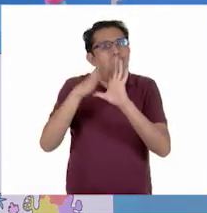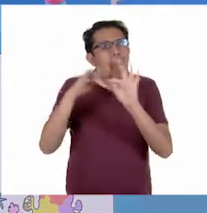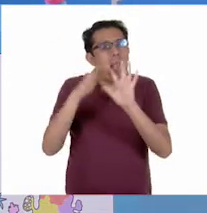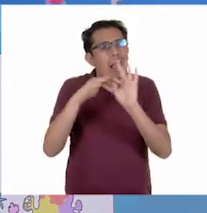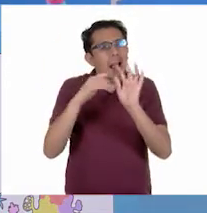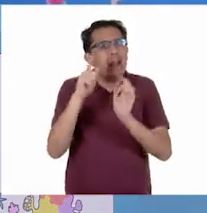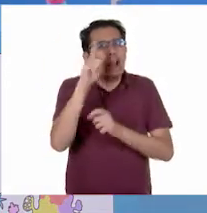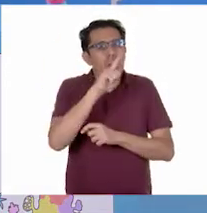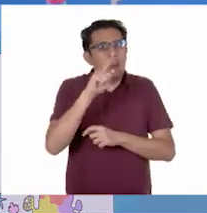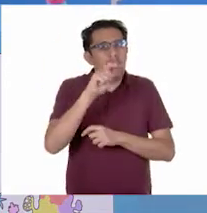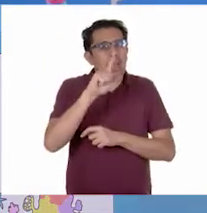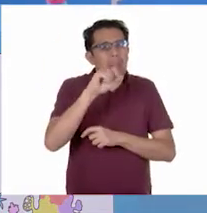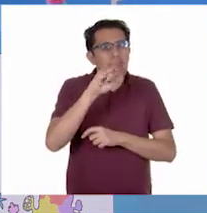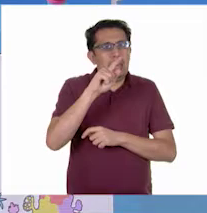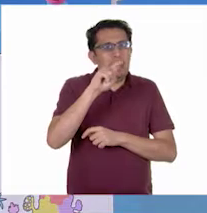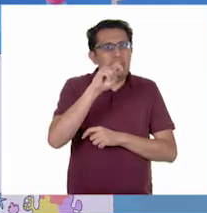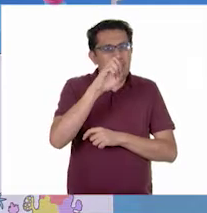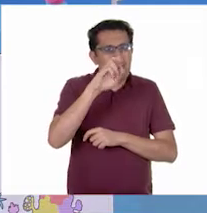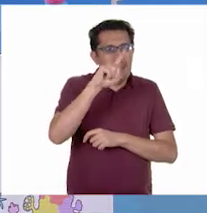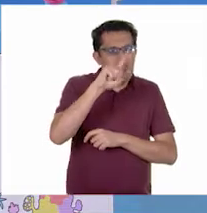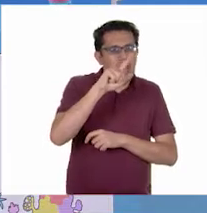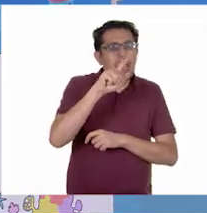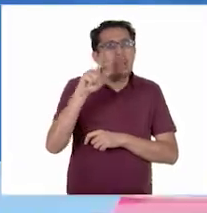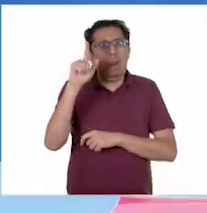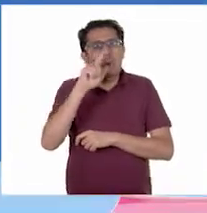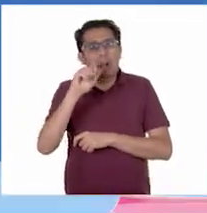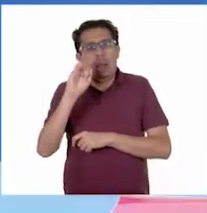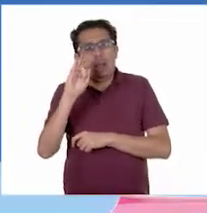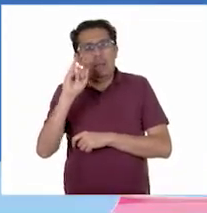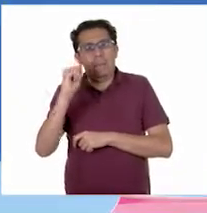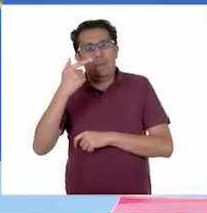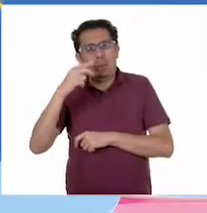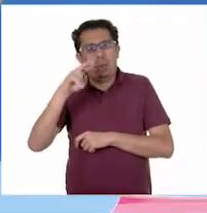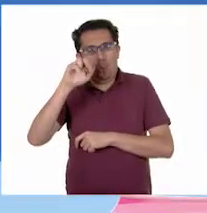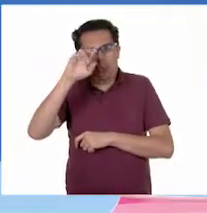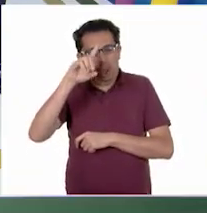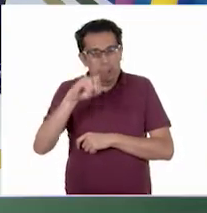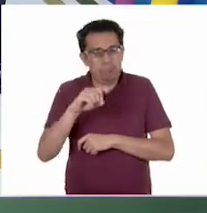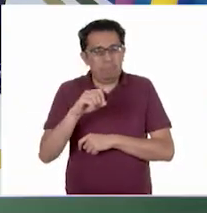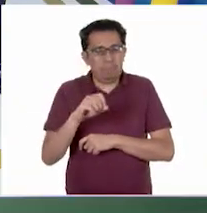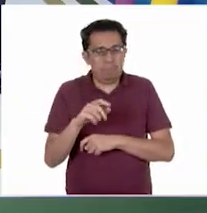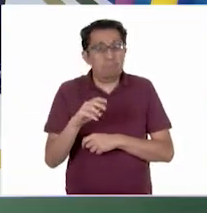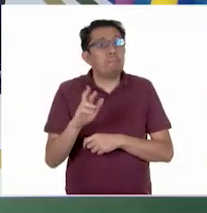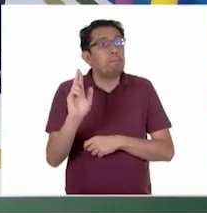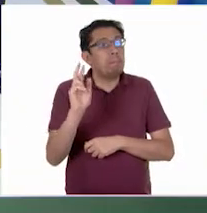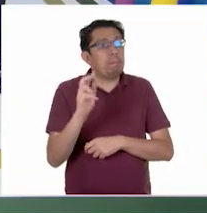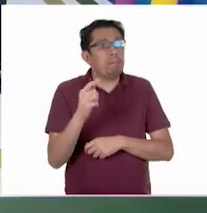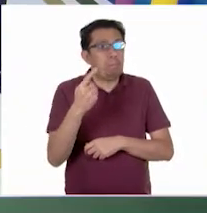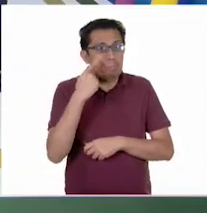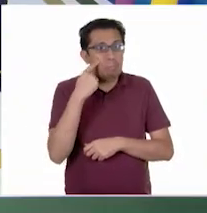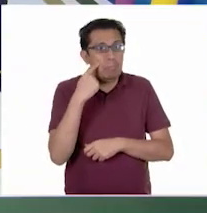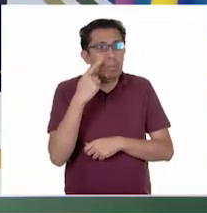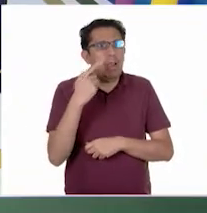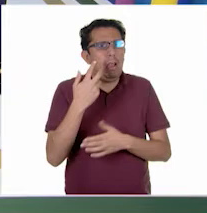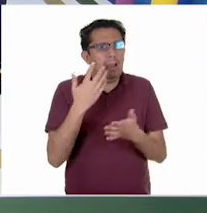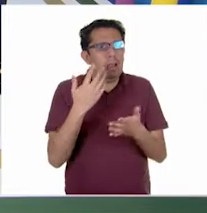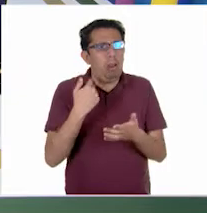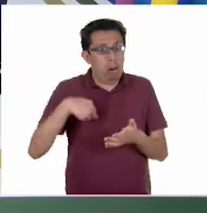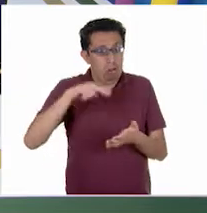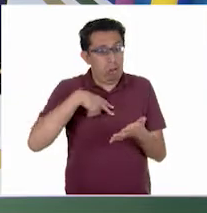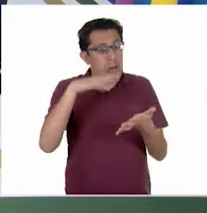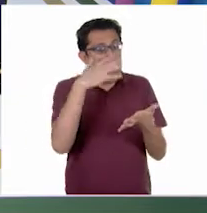lenguaje literal y figurado. ¿De acuerdo? De acuerdo. Sí. Muy bien. Cuando leímos los dos poemas de la autora